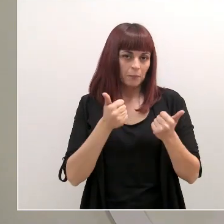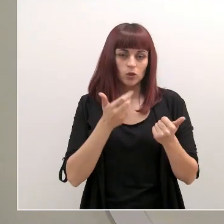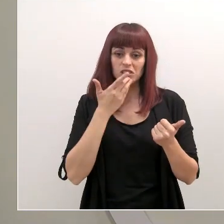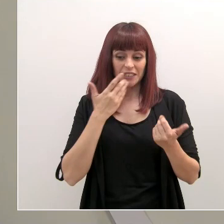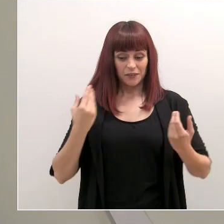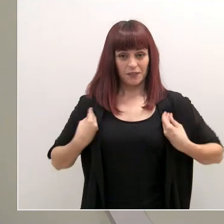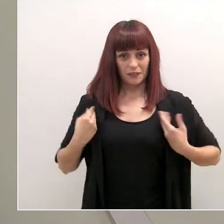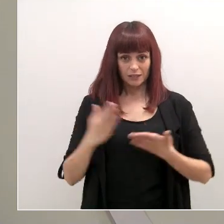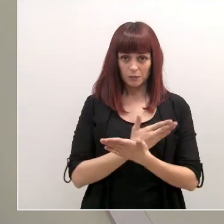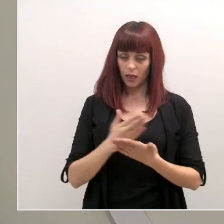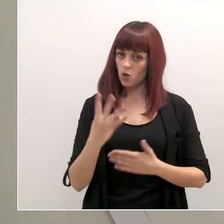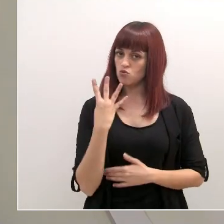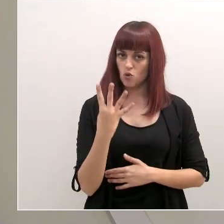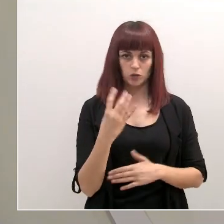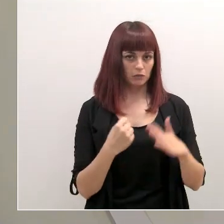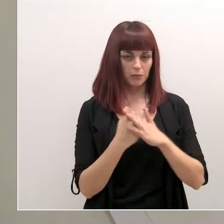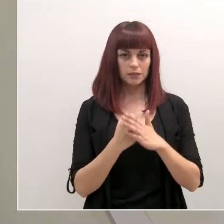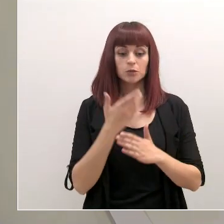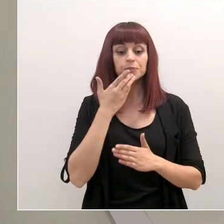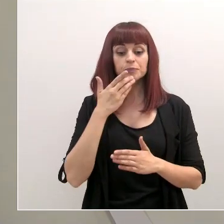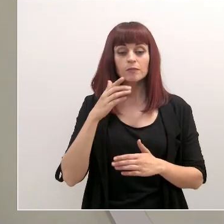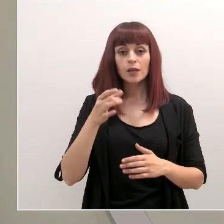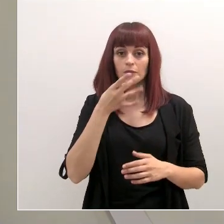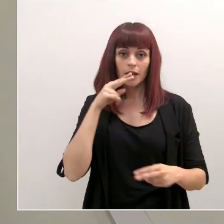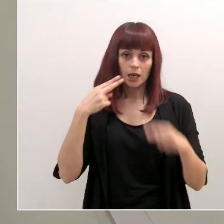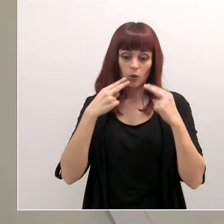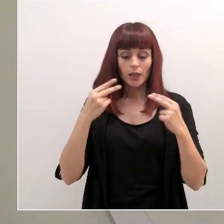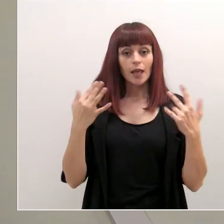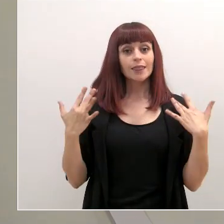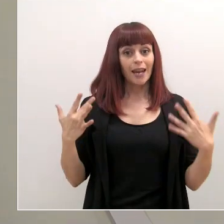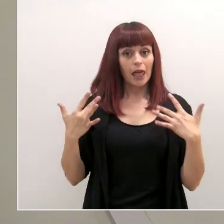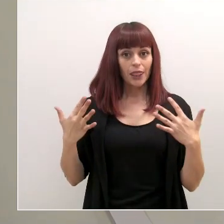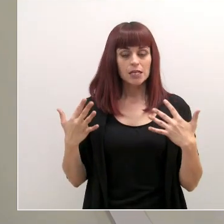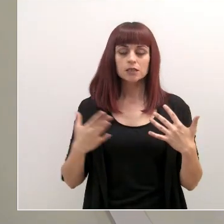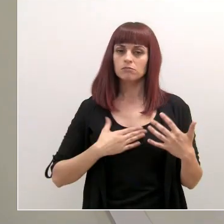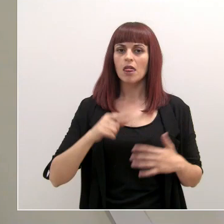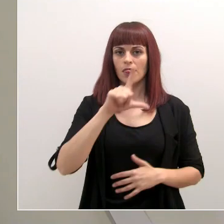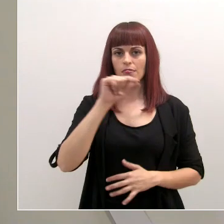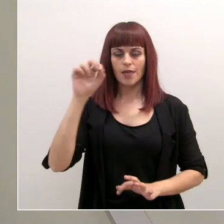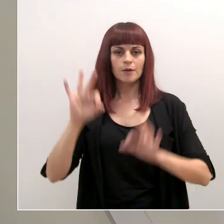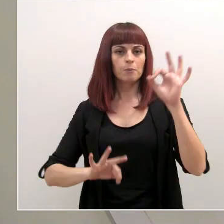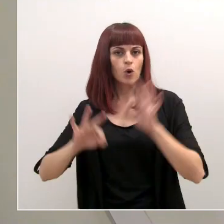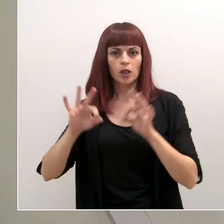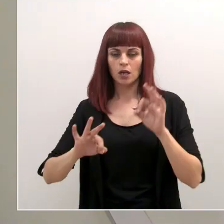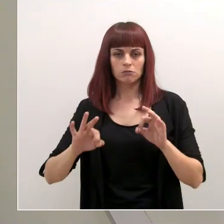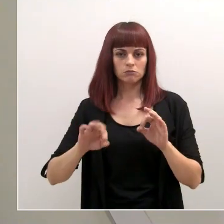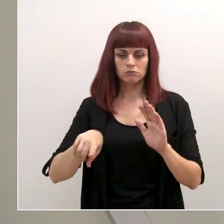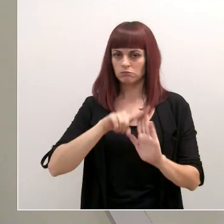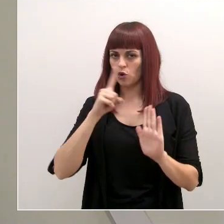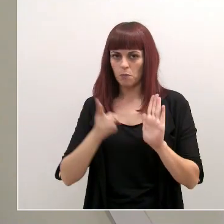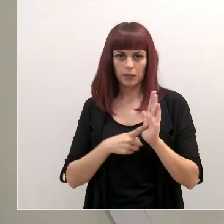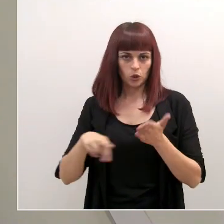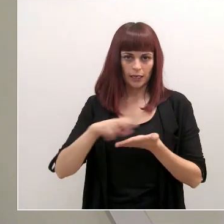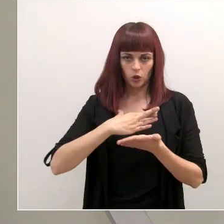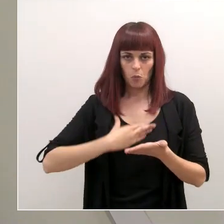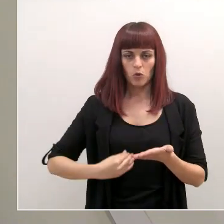lo que respecta a las terrazas y exteriores, y estando ya en fase 1, se permite el 100% de aforo en toda la región y una